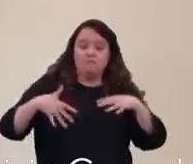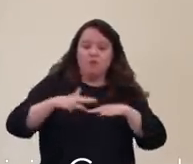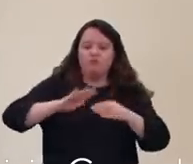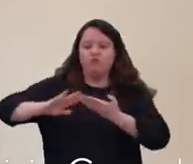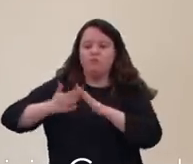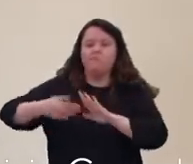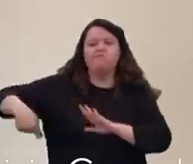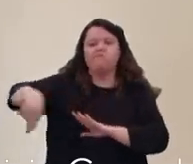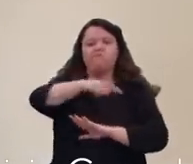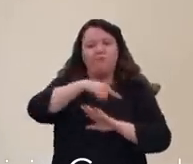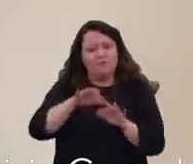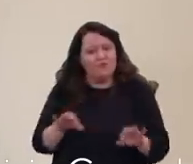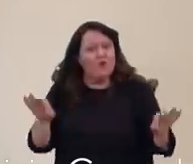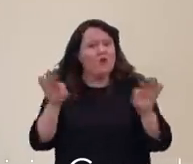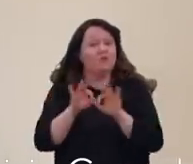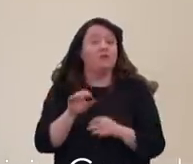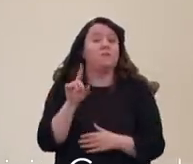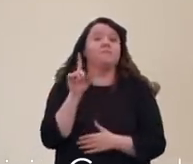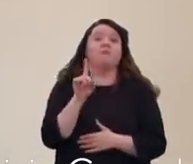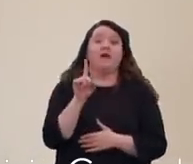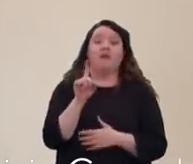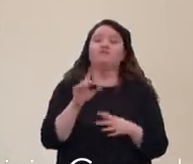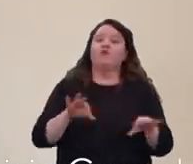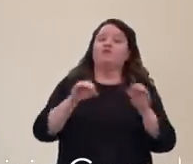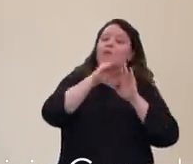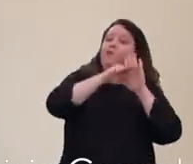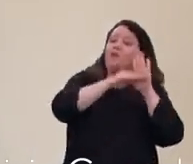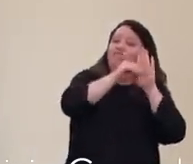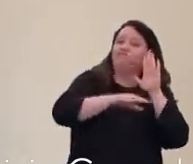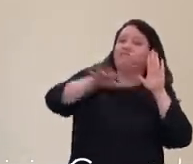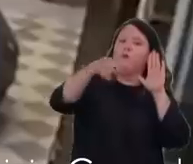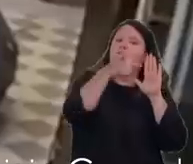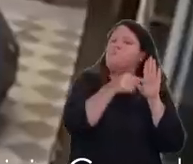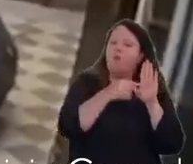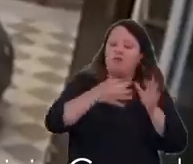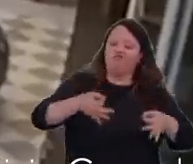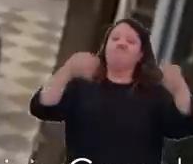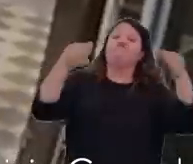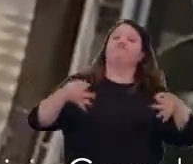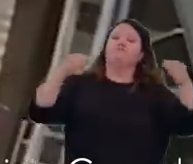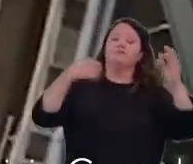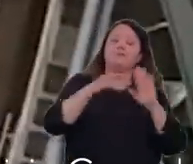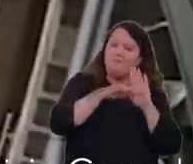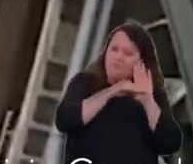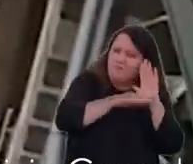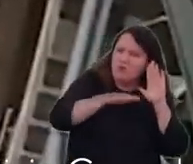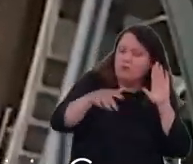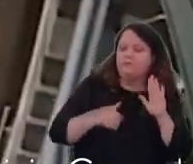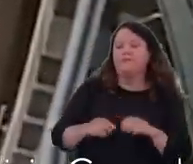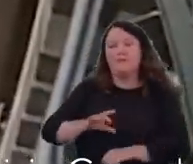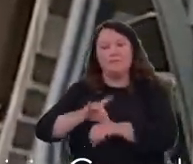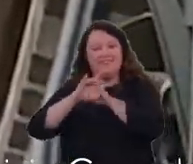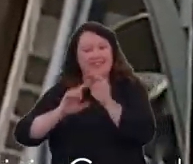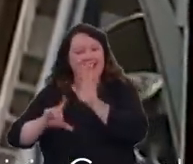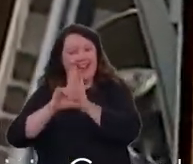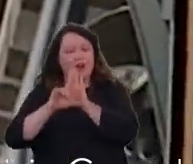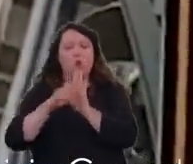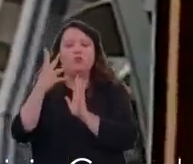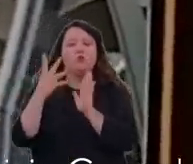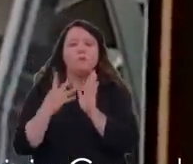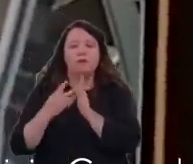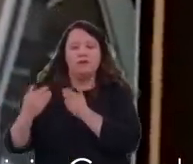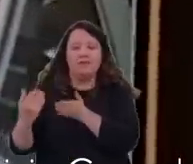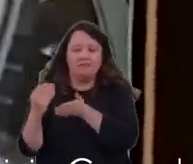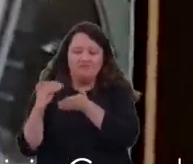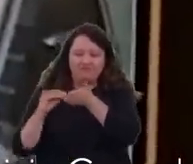comunitaria, pero hay que tener una política pública contundente. Medicina Legal ha recibido más de 4.000 registros